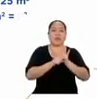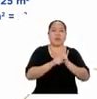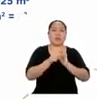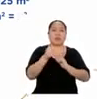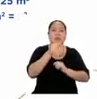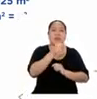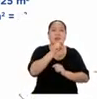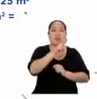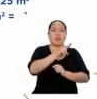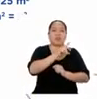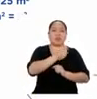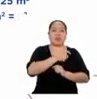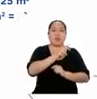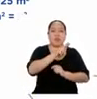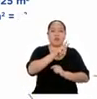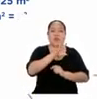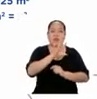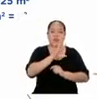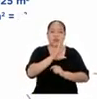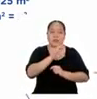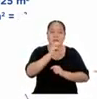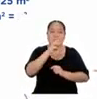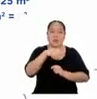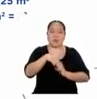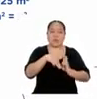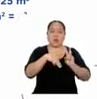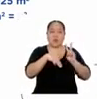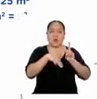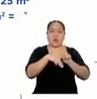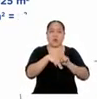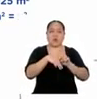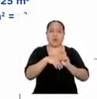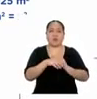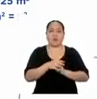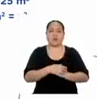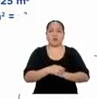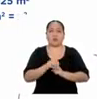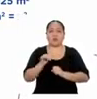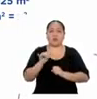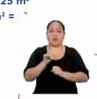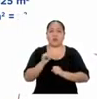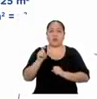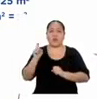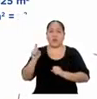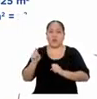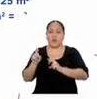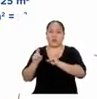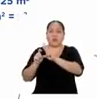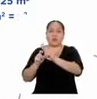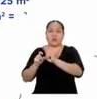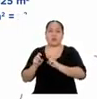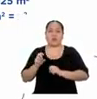de 2,25 metros cuadrados, resultando